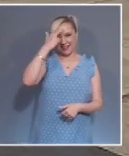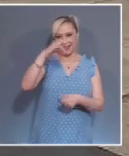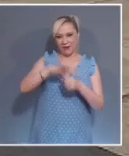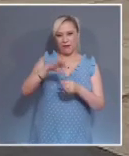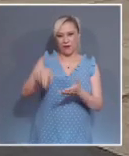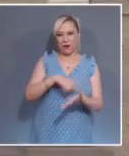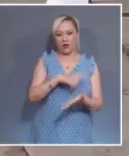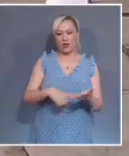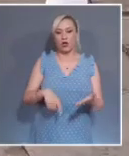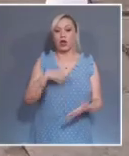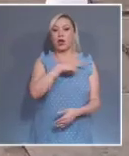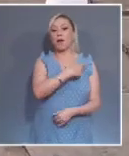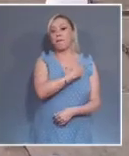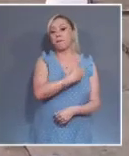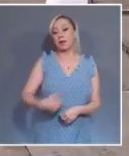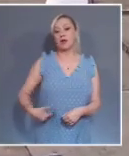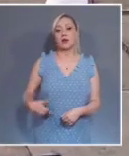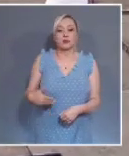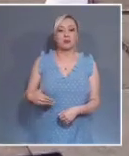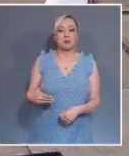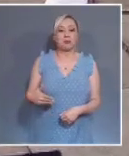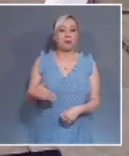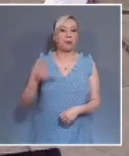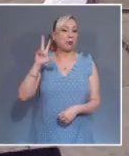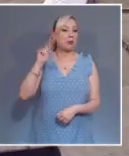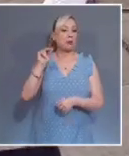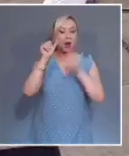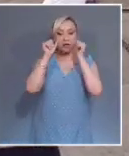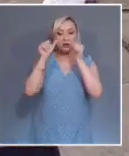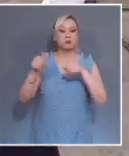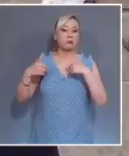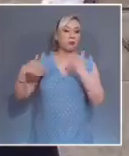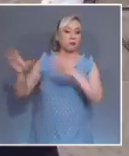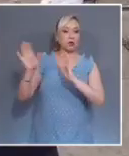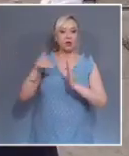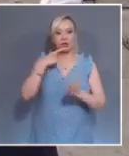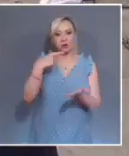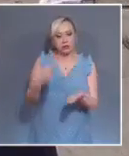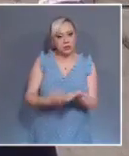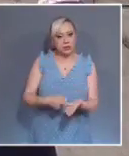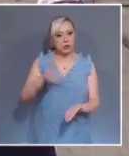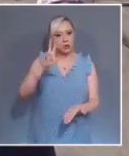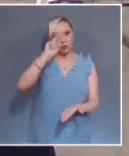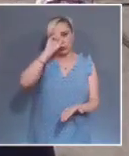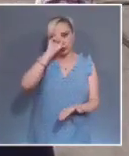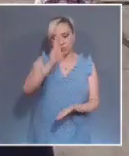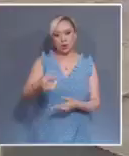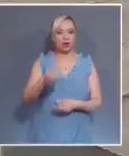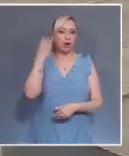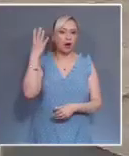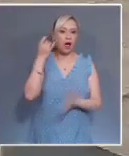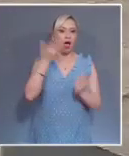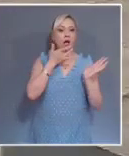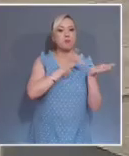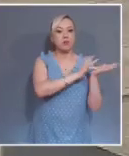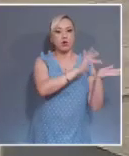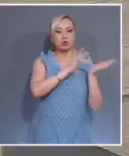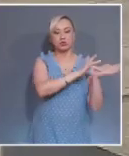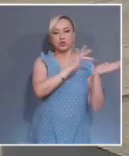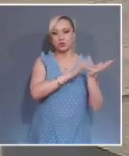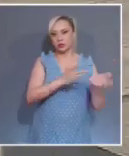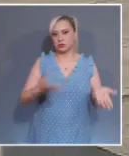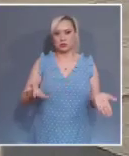República desatendió el deber de cuidado respecto de lo que difunden los funcionarios en las conferencias mañaneras que él coordina, por lo que en